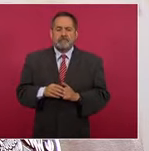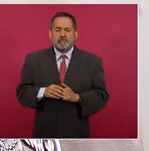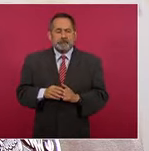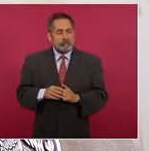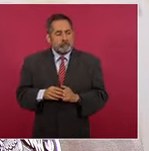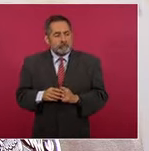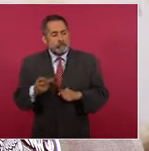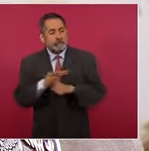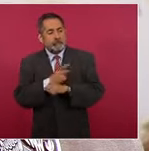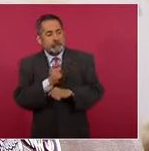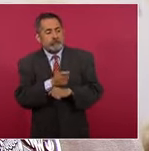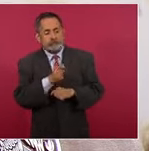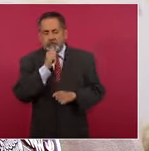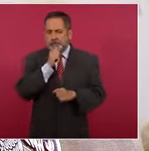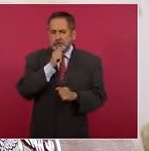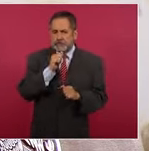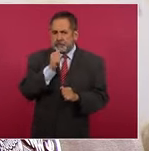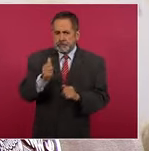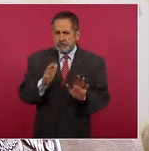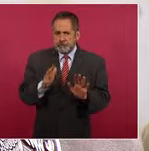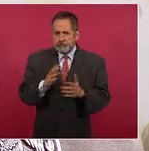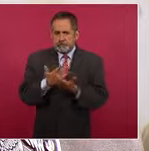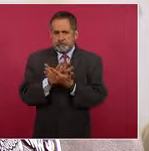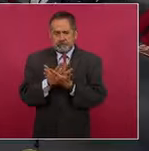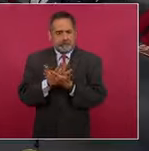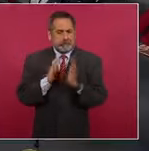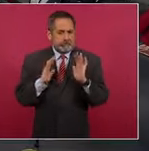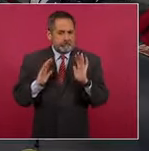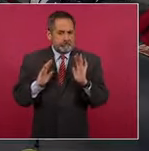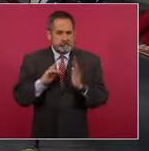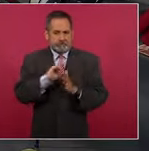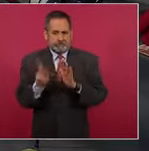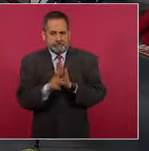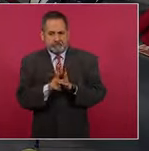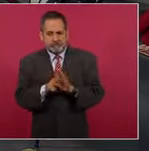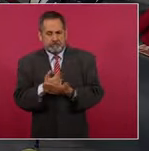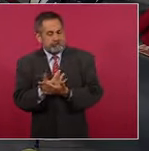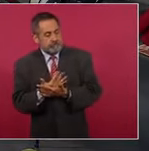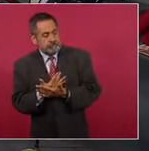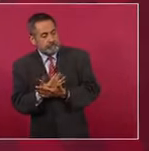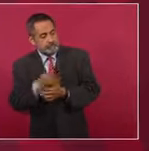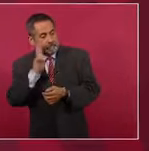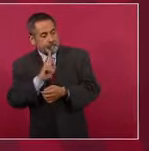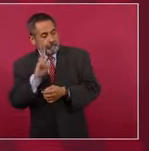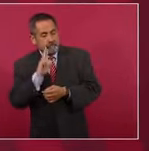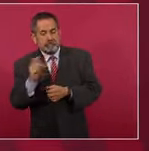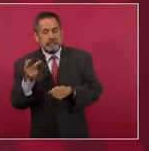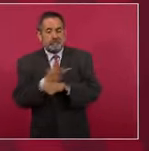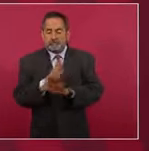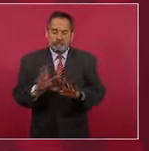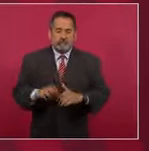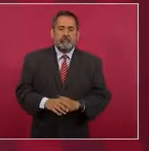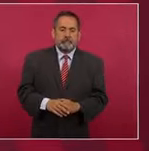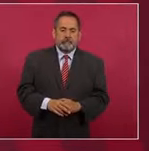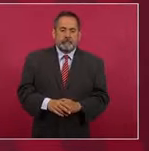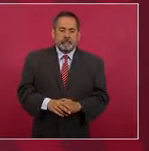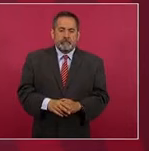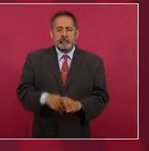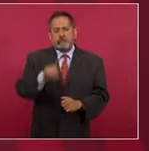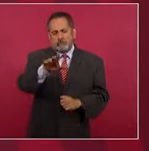visto este asunto, está en espera de algunas cosas. Tenemos